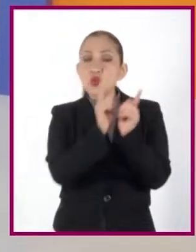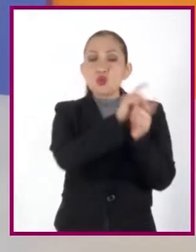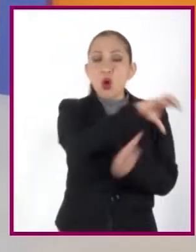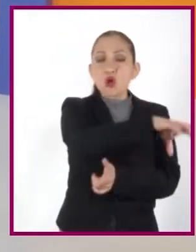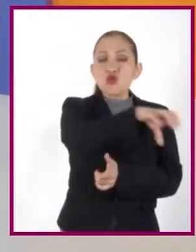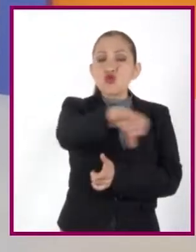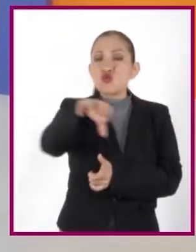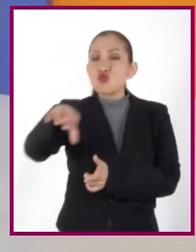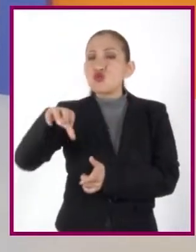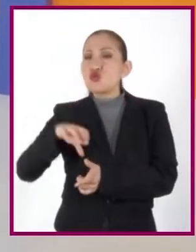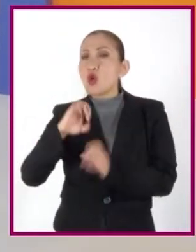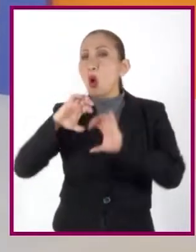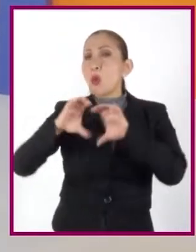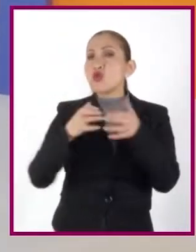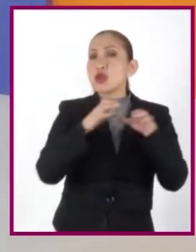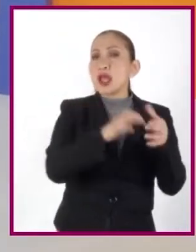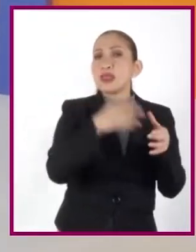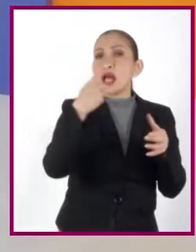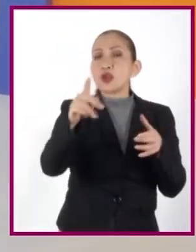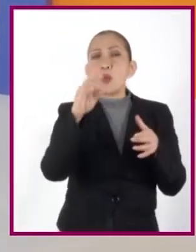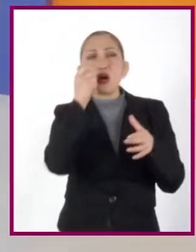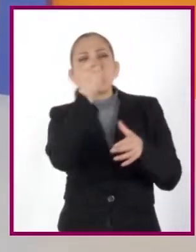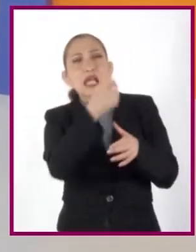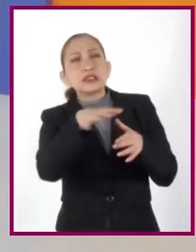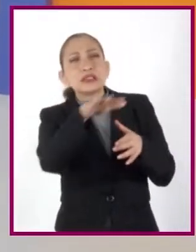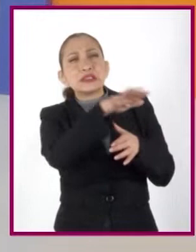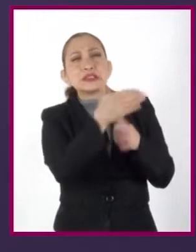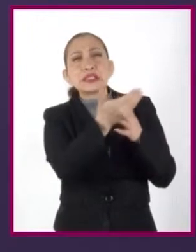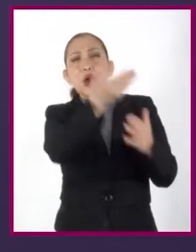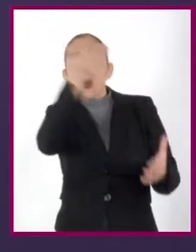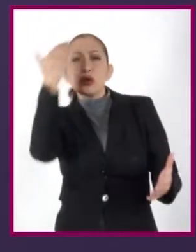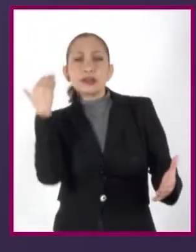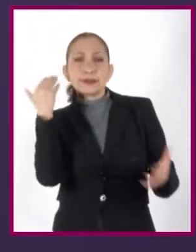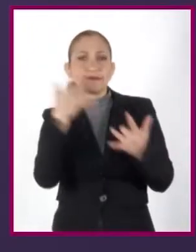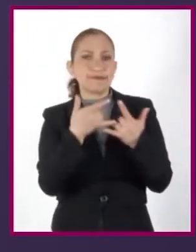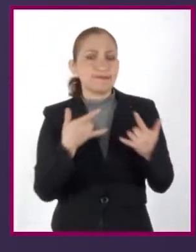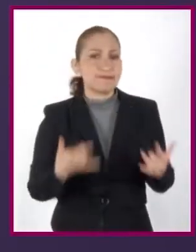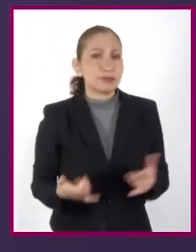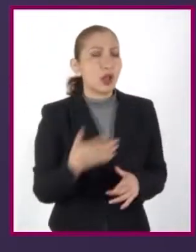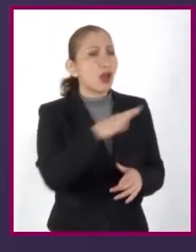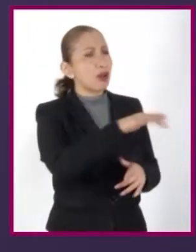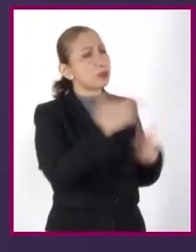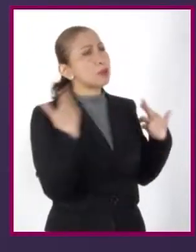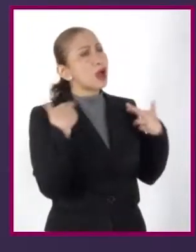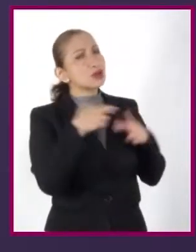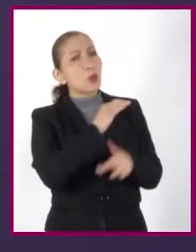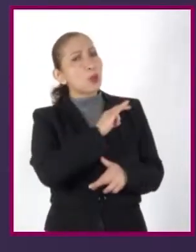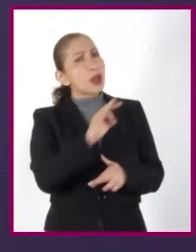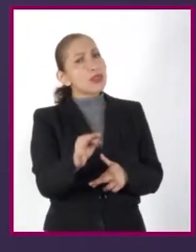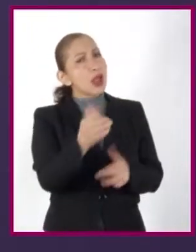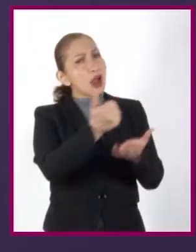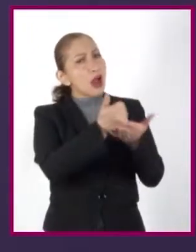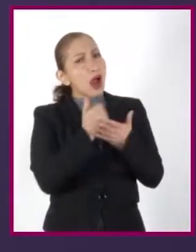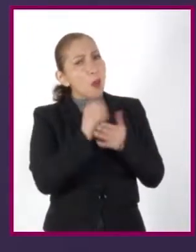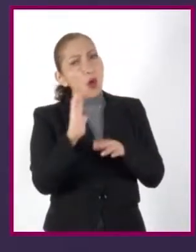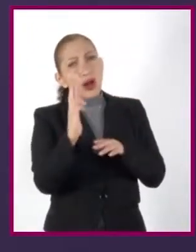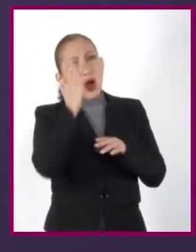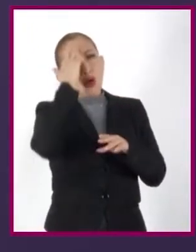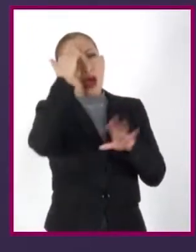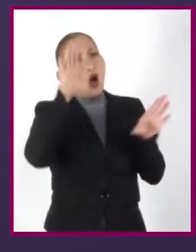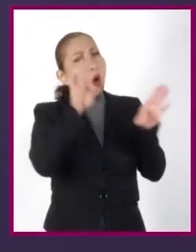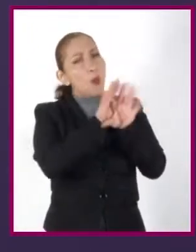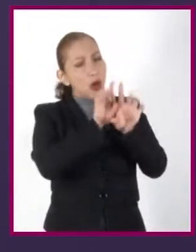interpretación que esas comunidades dan a diversos aspectos de nuestro pasado. Profesor, ¿podría ayudarnos a recordar